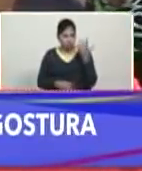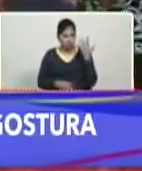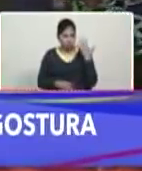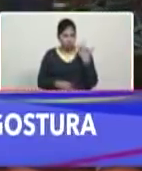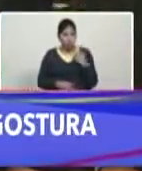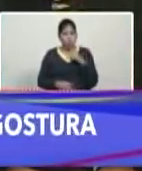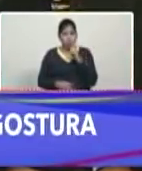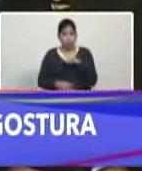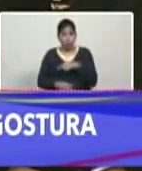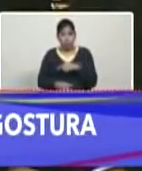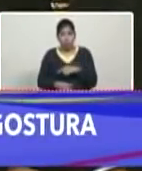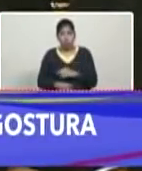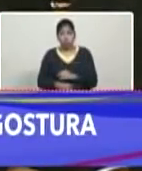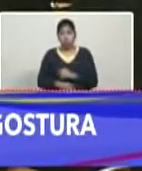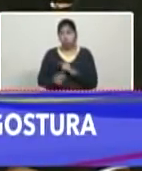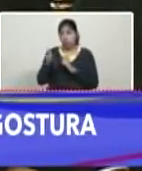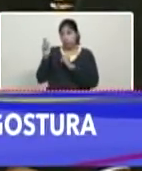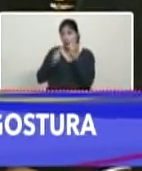también de Chávez podemos decir,